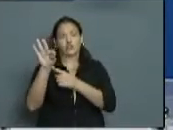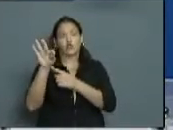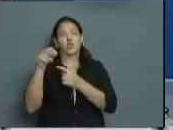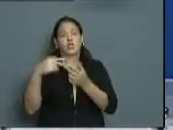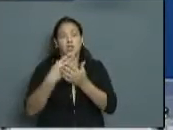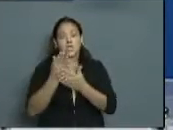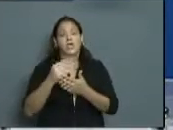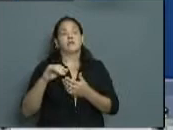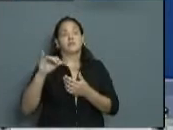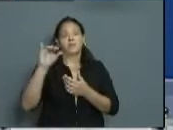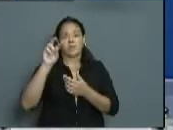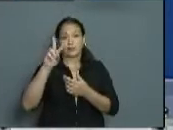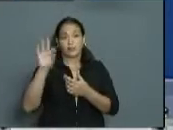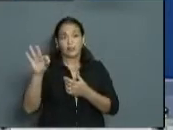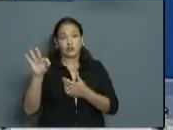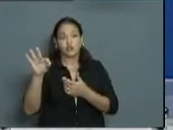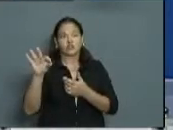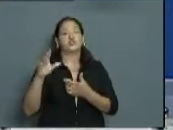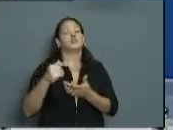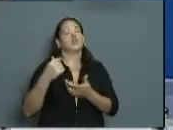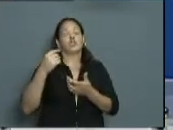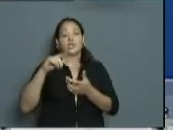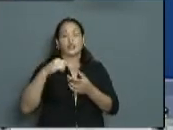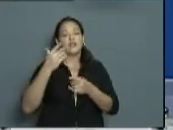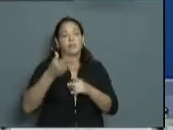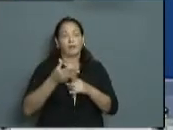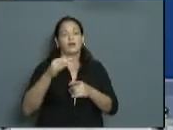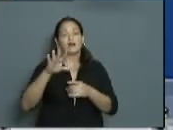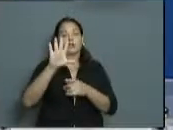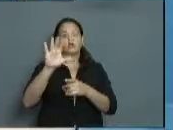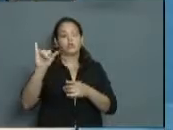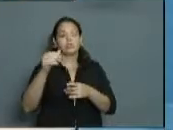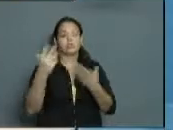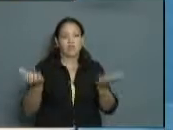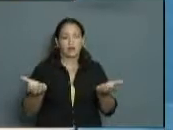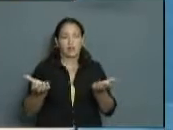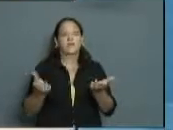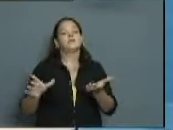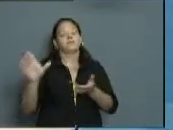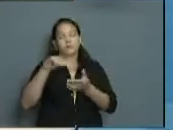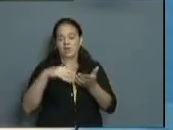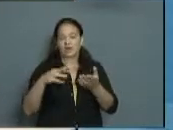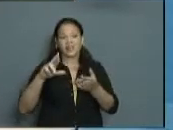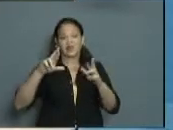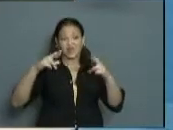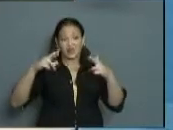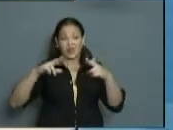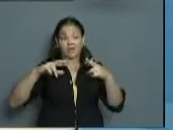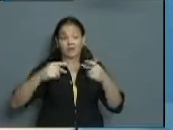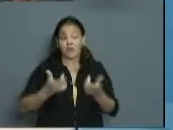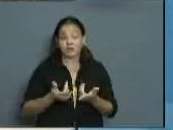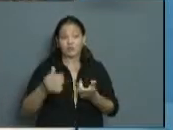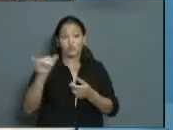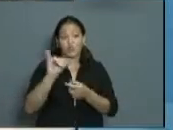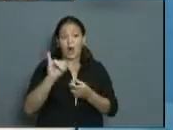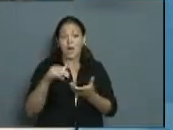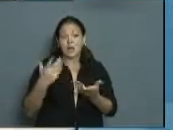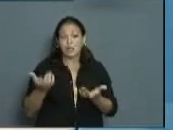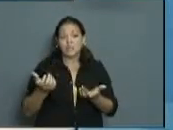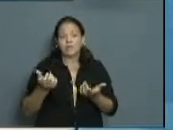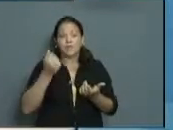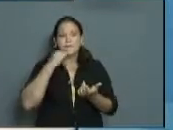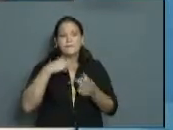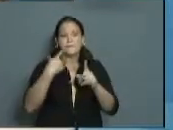los 56 días un refuerzo con Soberana Plus. Está llegando esta vacuna, como decíamos, ya distribución al municipio capital,